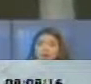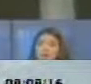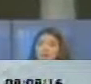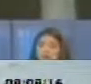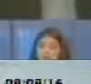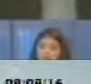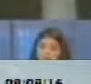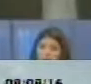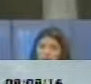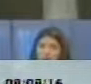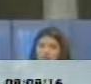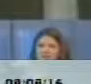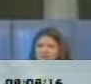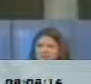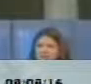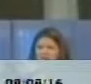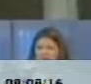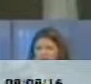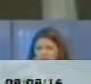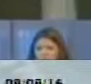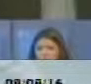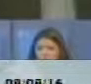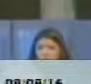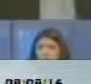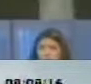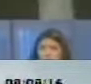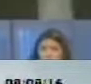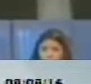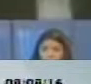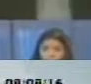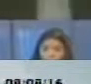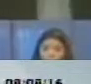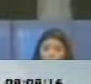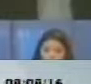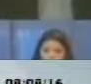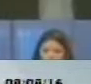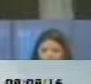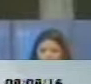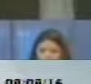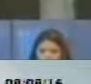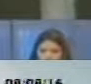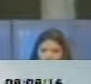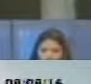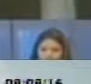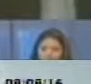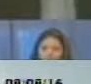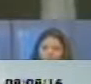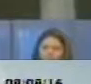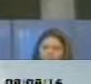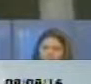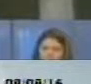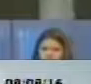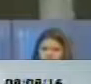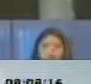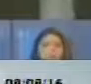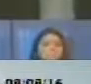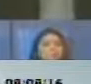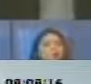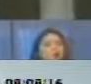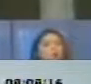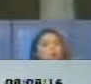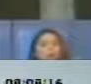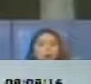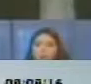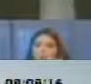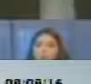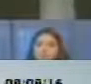tecnología antigua de alto consumo eléctrico, adquieren un aparato de aire acondicionado moderno a un precio